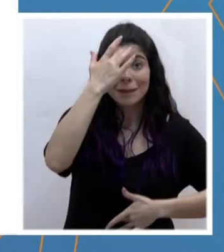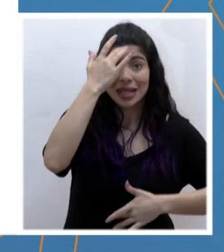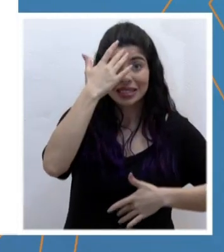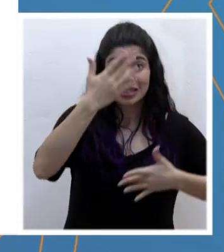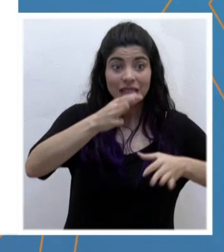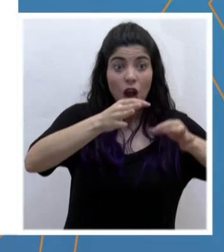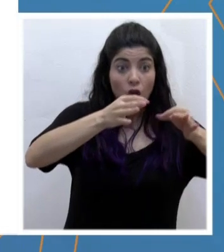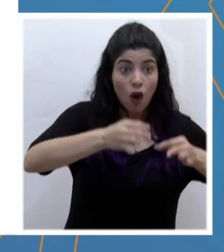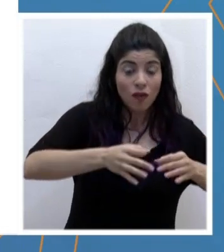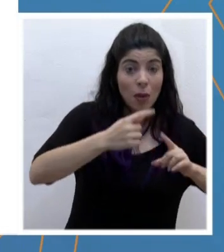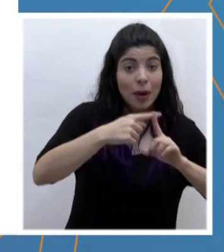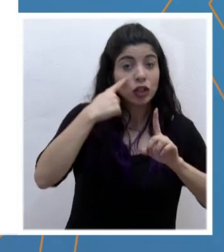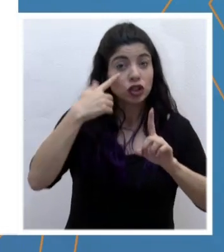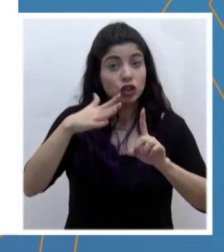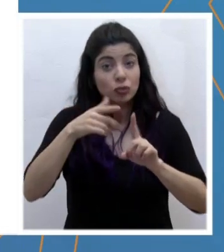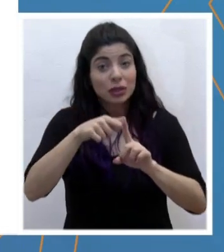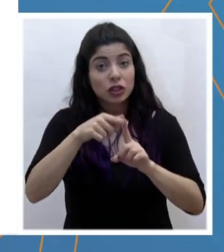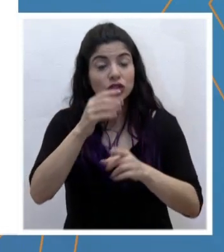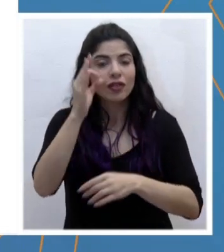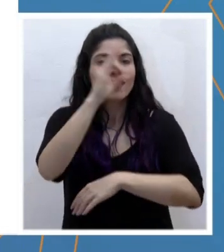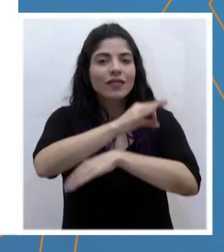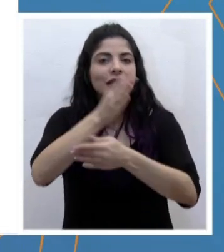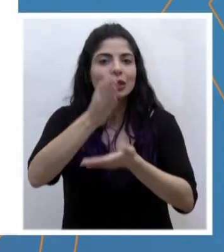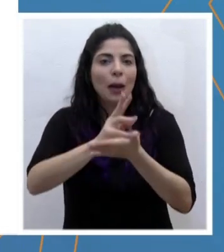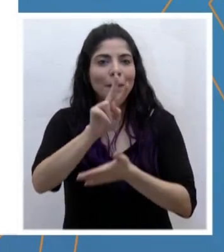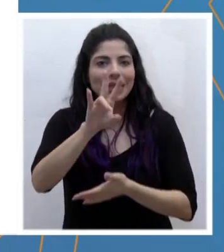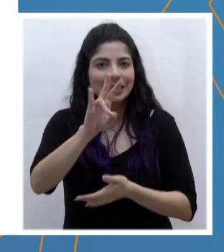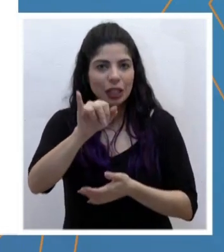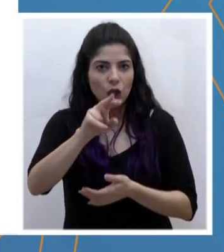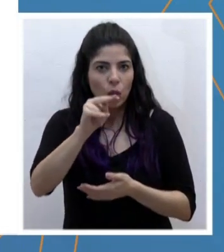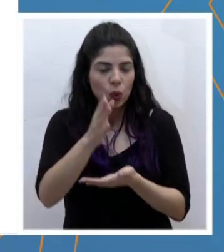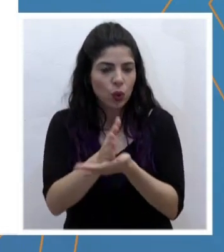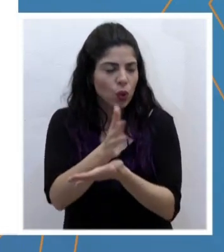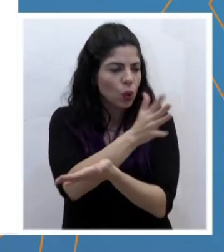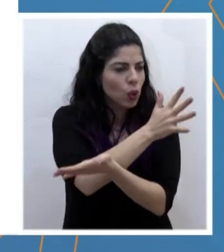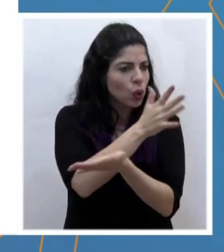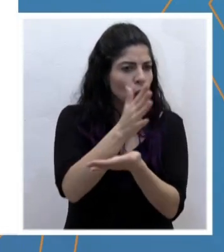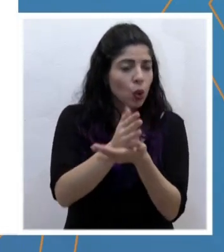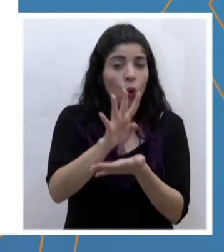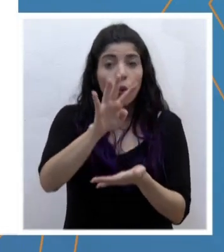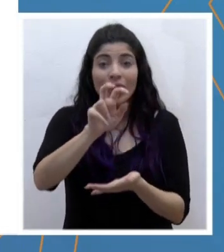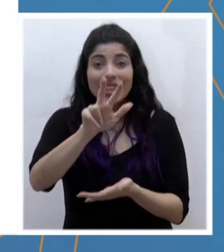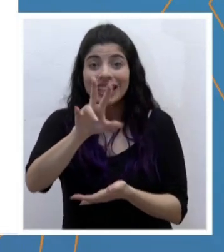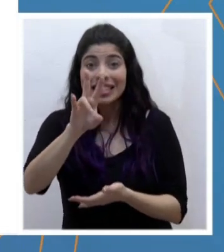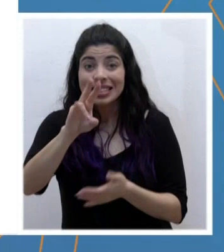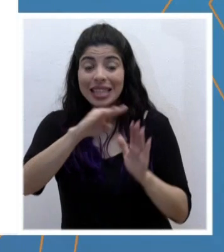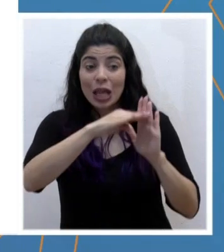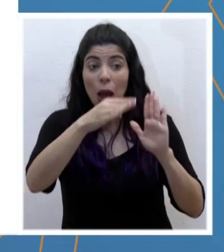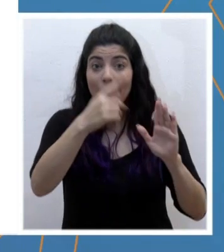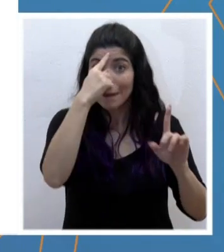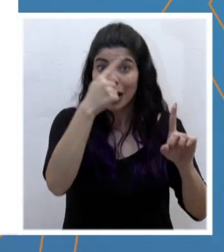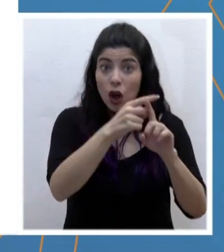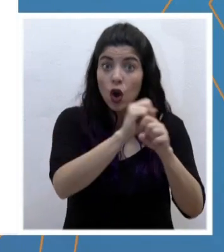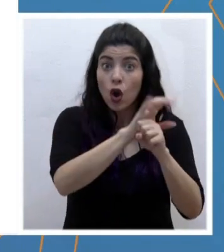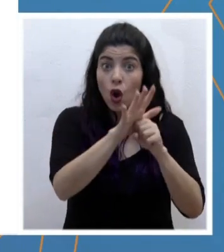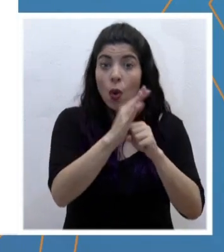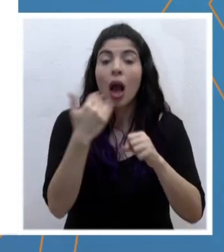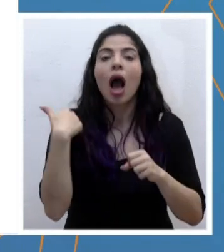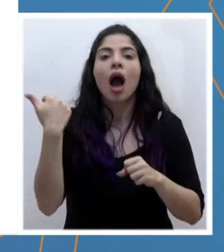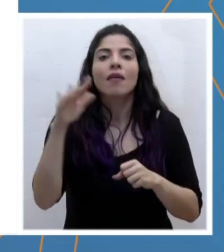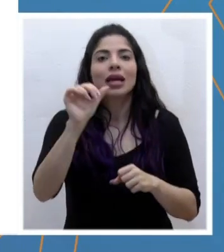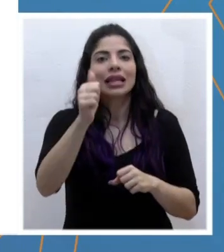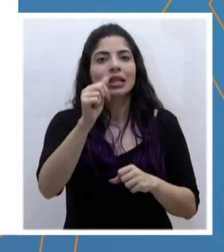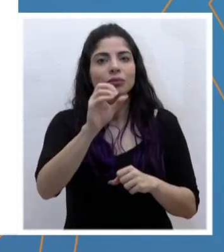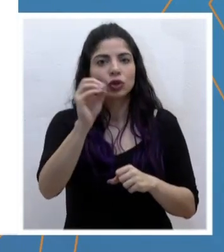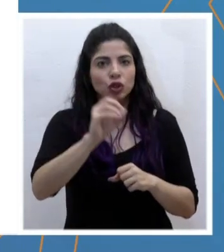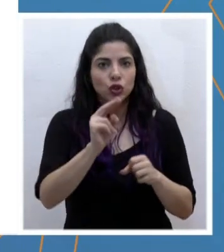confirmados y sospechosos al sábado 27 de junio. De las 477 camas COVID, se tenía una ocupación del